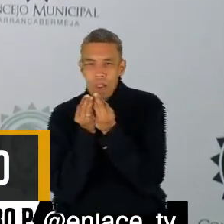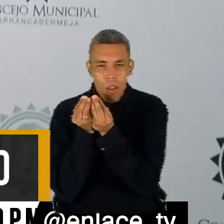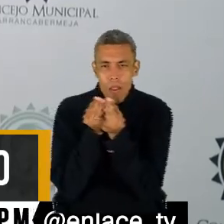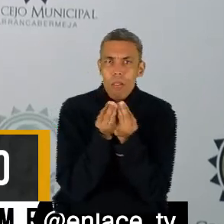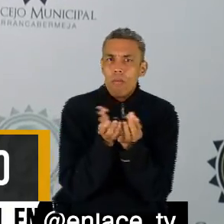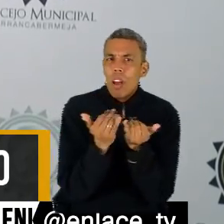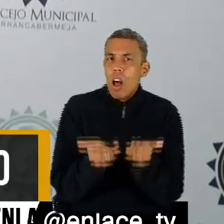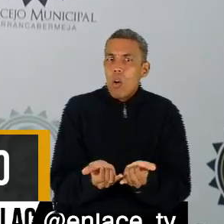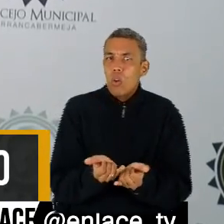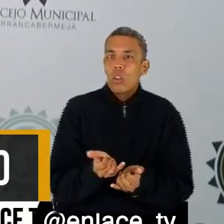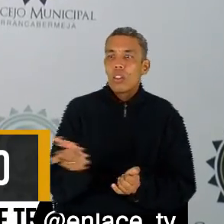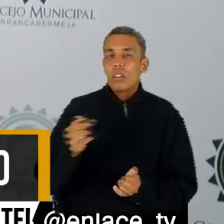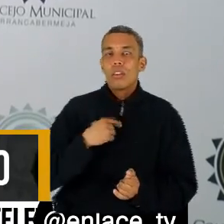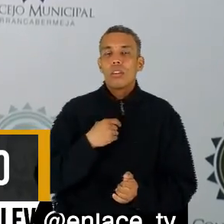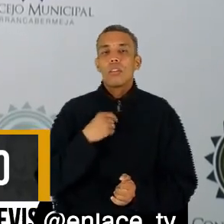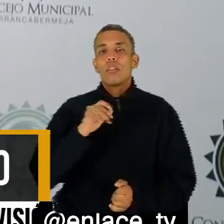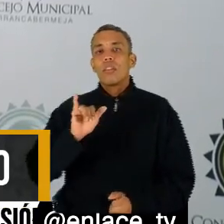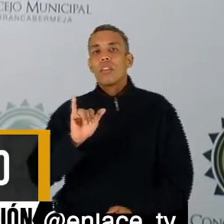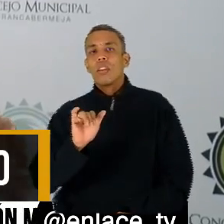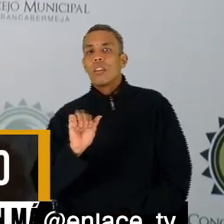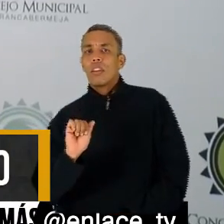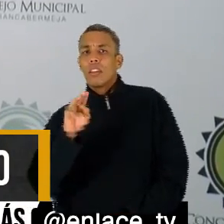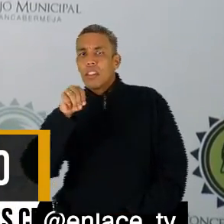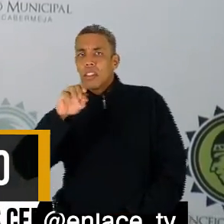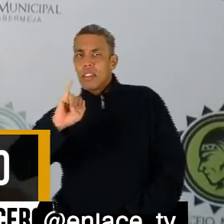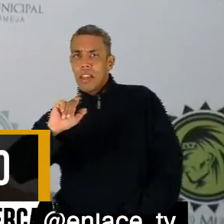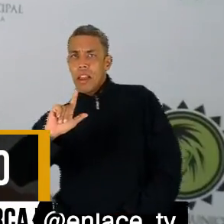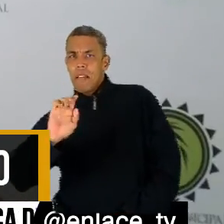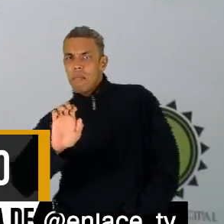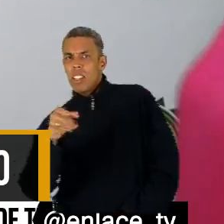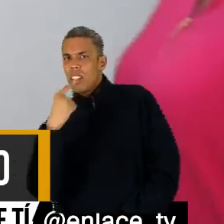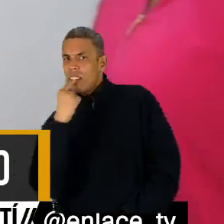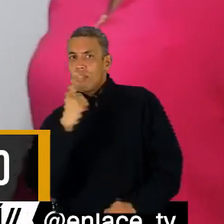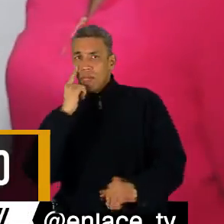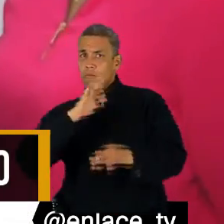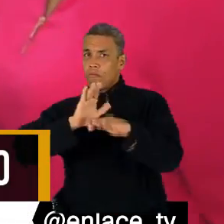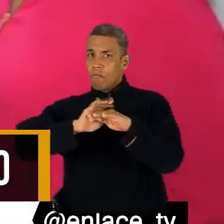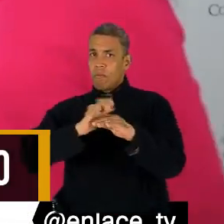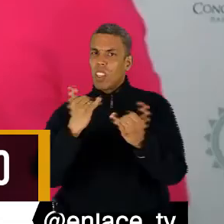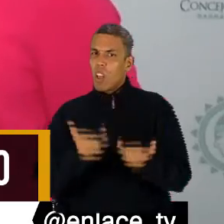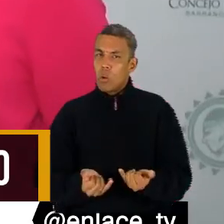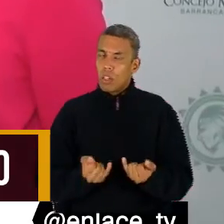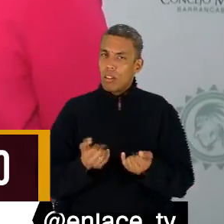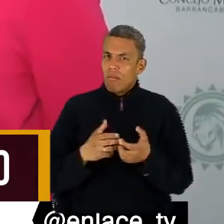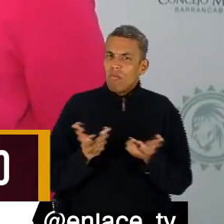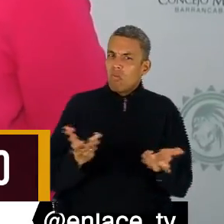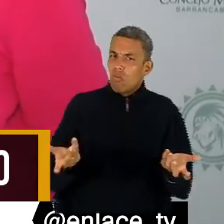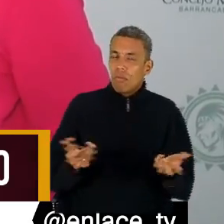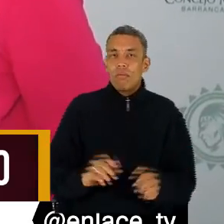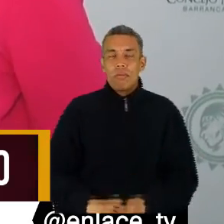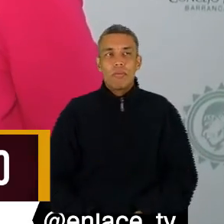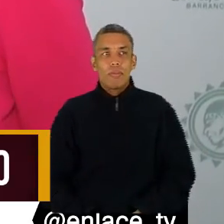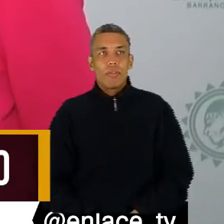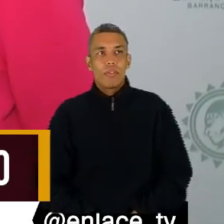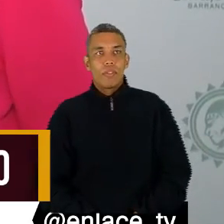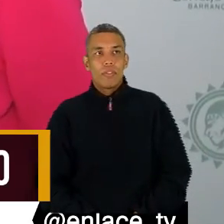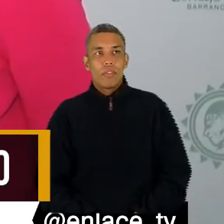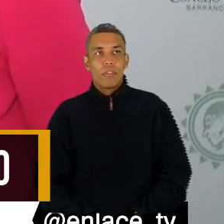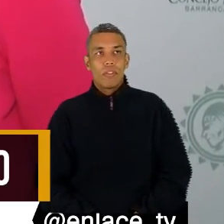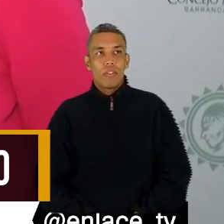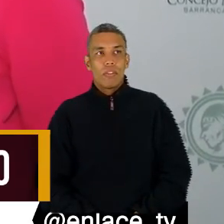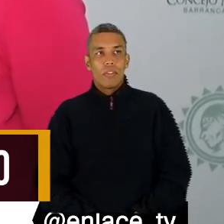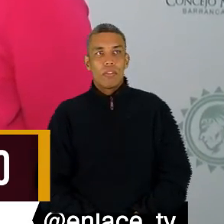hablar la concejal Yamile Vega sobre esta importante actividad que se cumple aquí en el Consejo Municipal. Bueno, ya fue aprobado en la Comisión